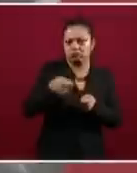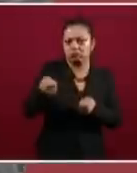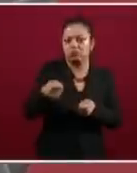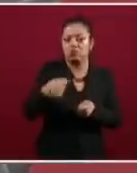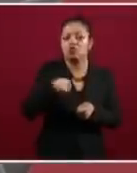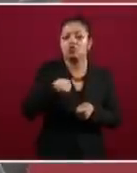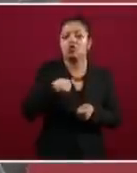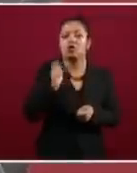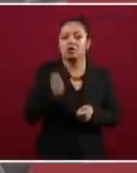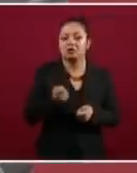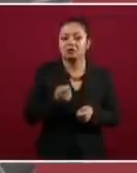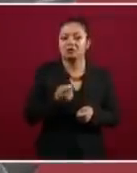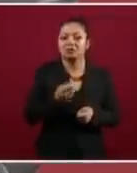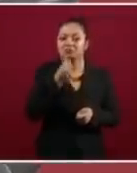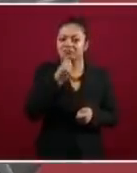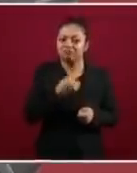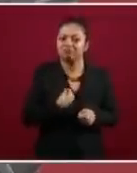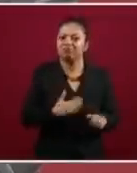comprometiendo